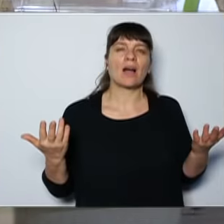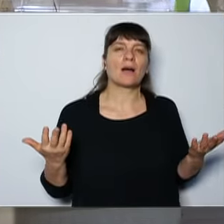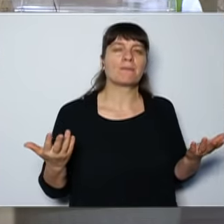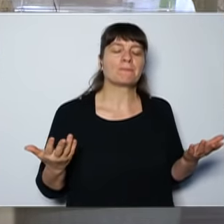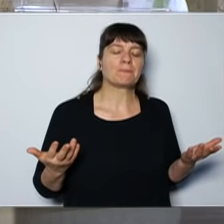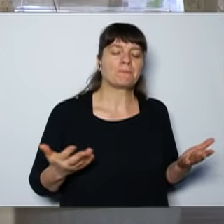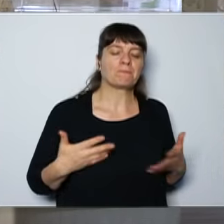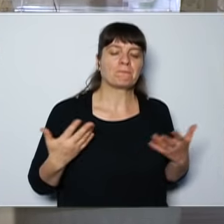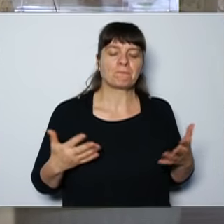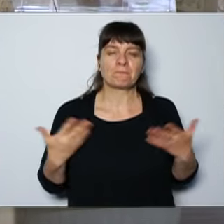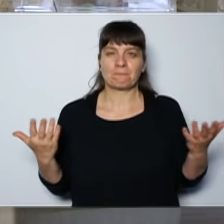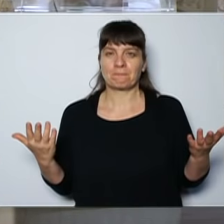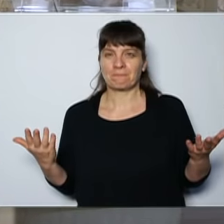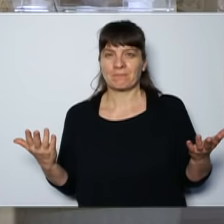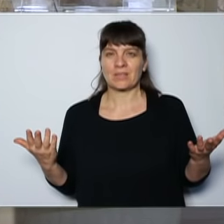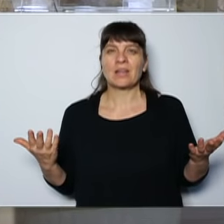aleluya.